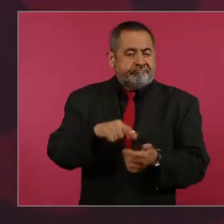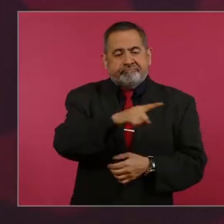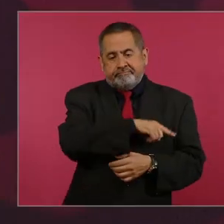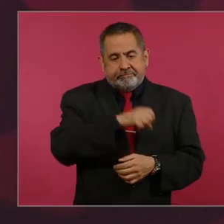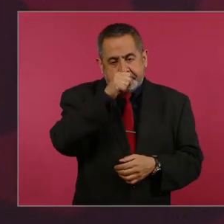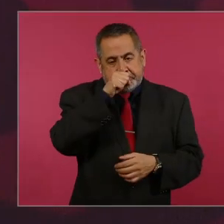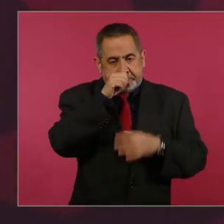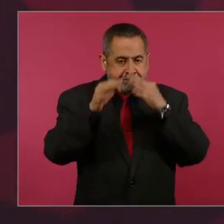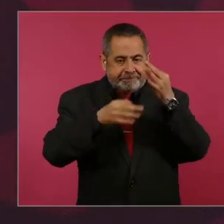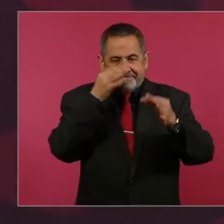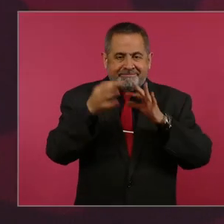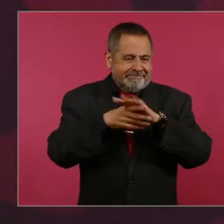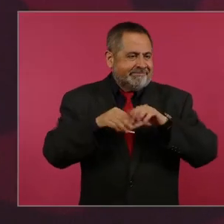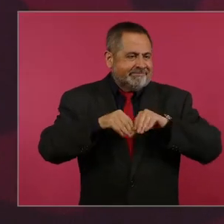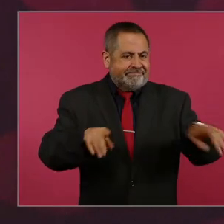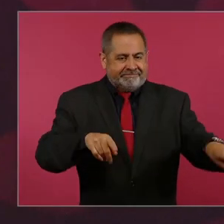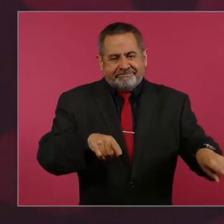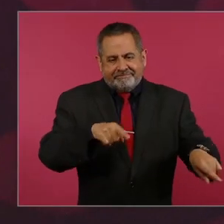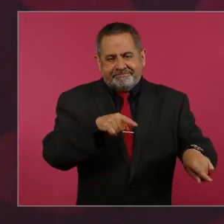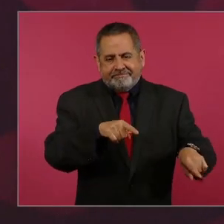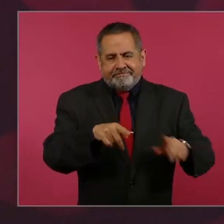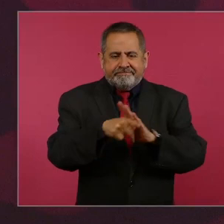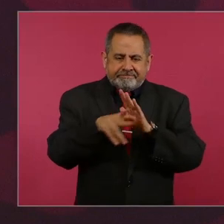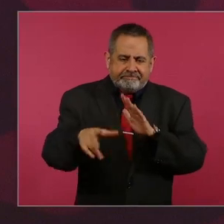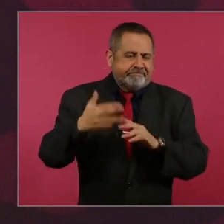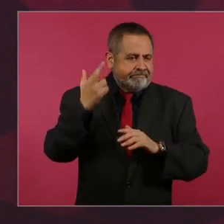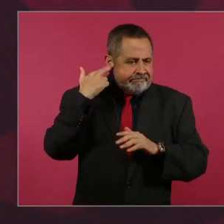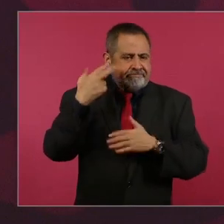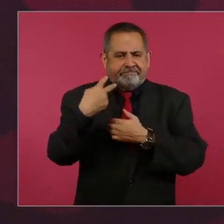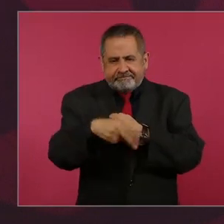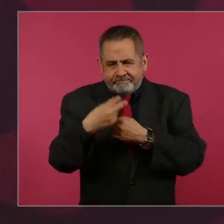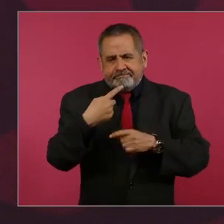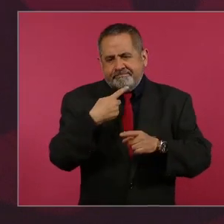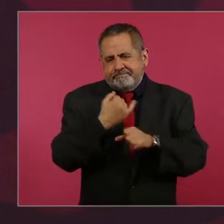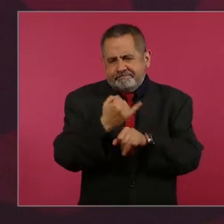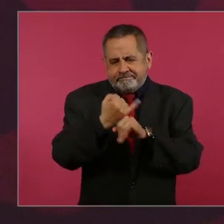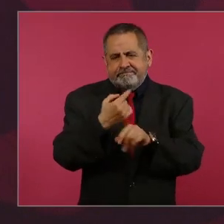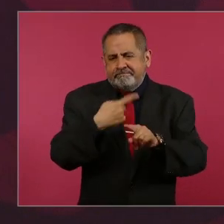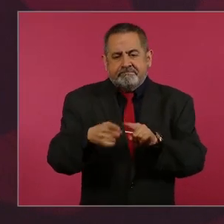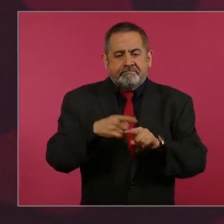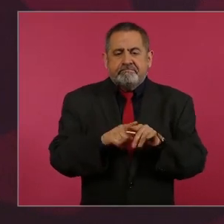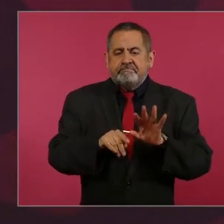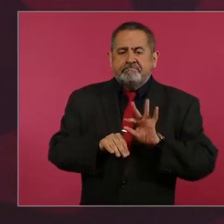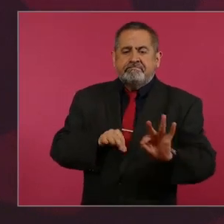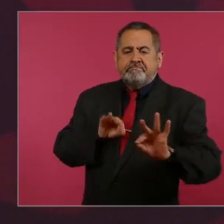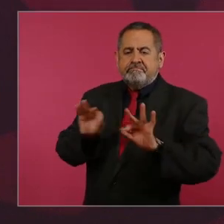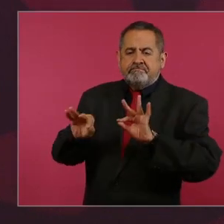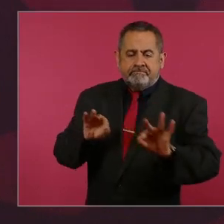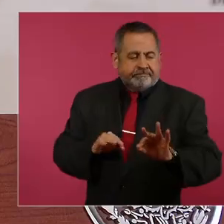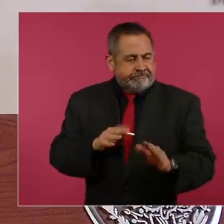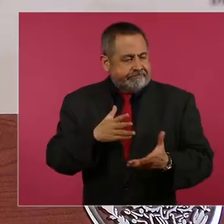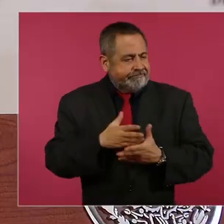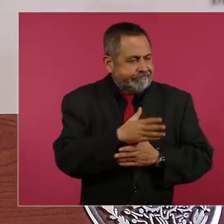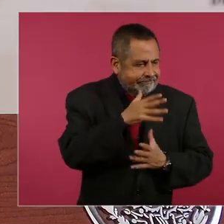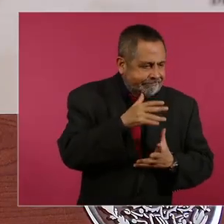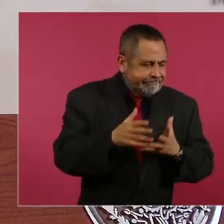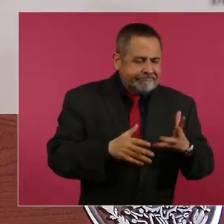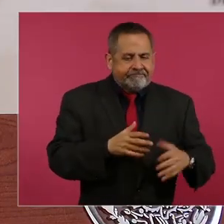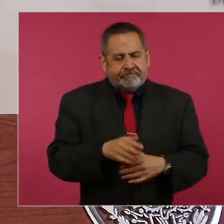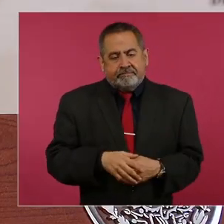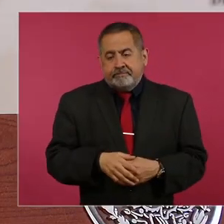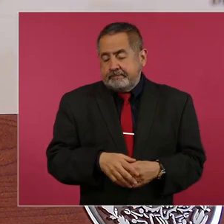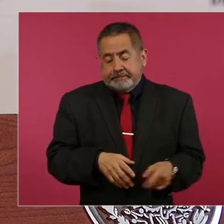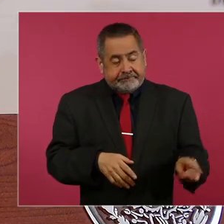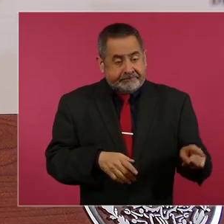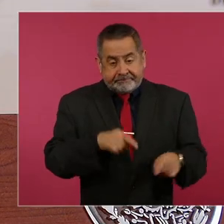encargados de informar a los ciudadanos. Ahí hay